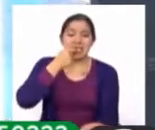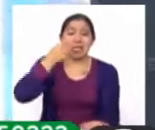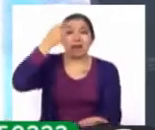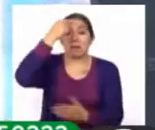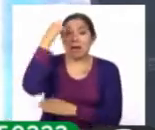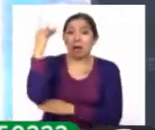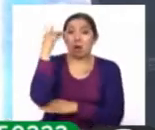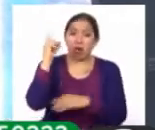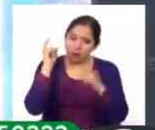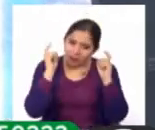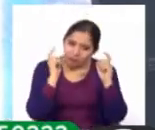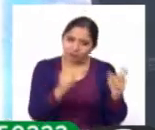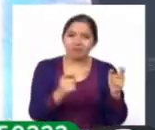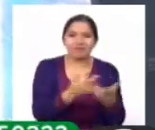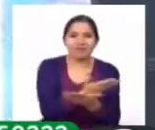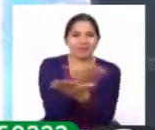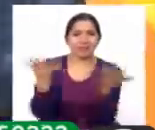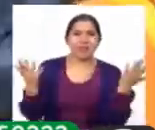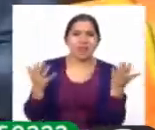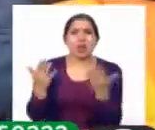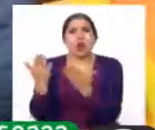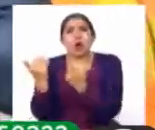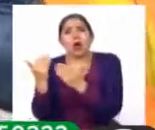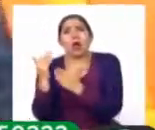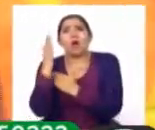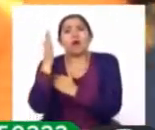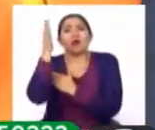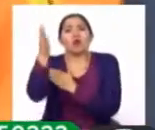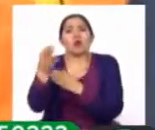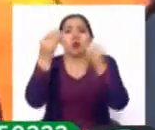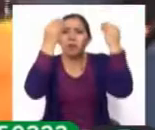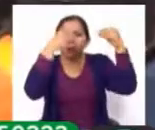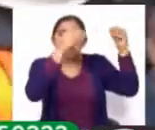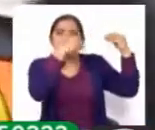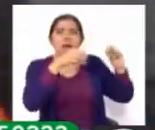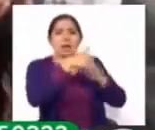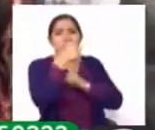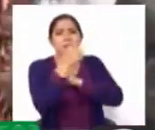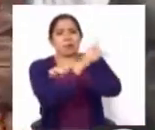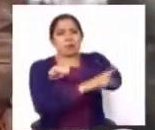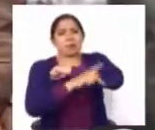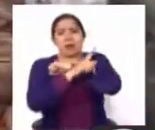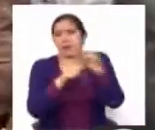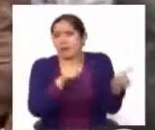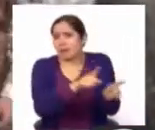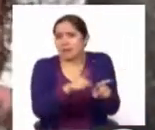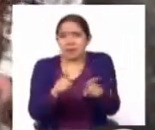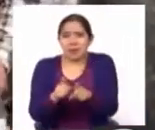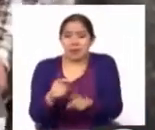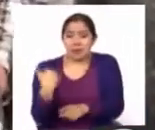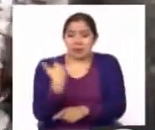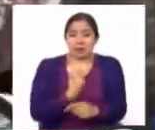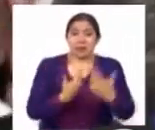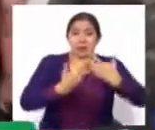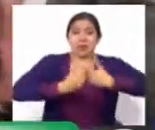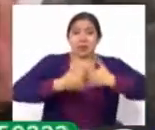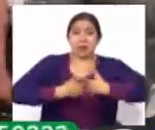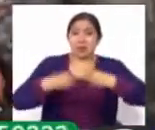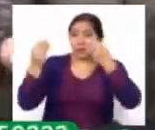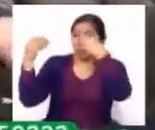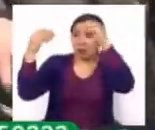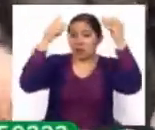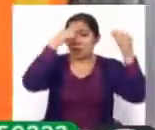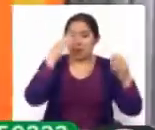y esperamos en el futuro también saber para los países vecinos, compartir nuestras industrias para el bien de nuestra economía boliviana